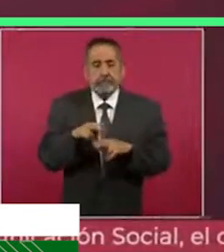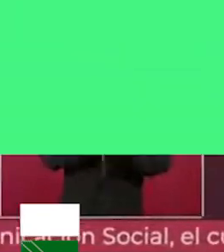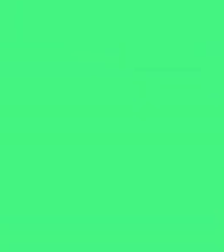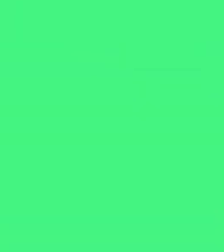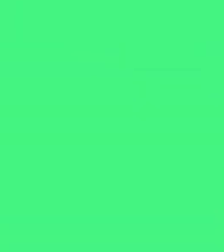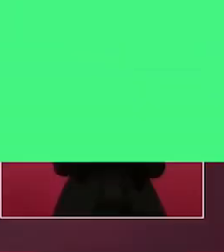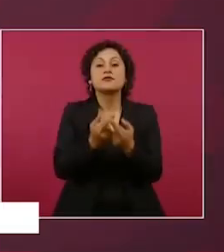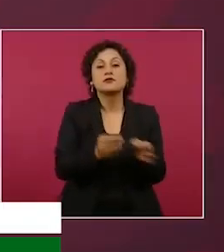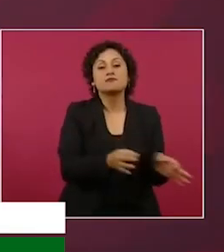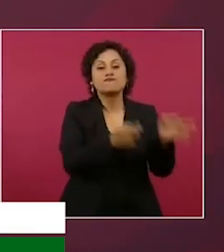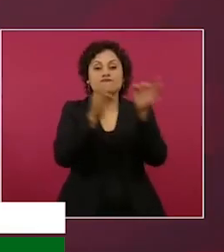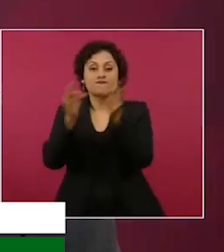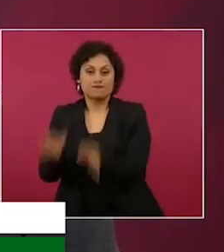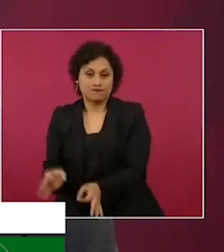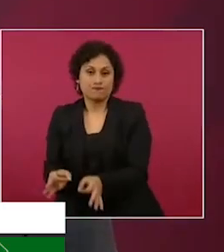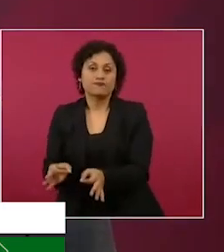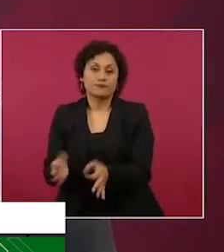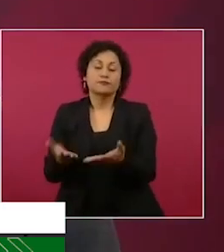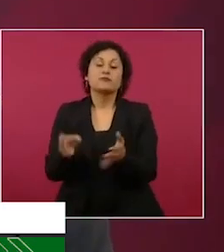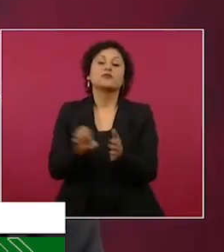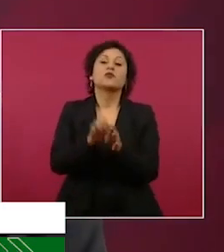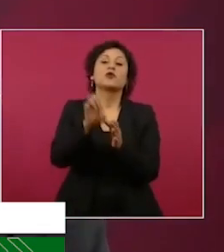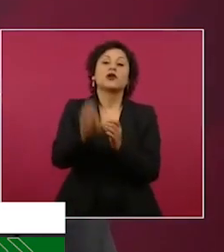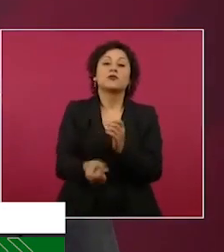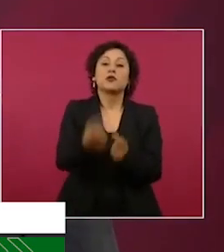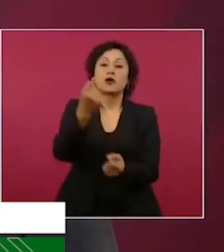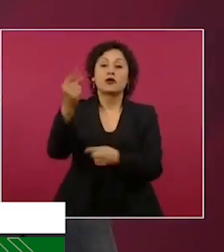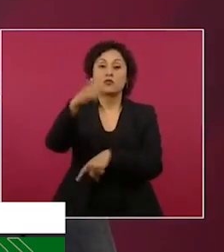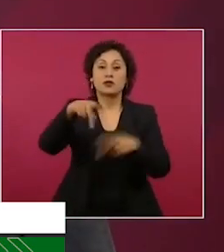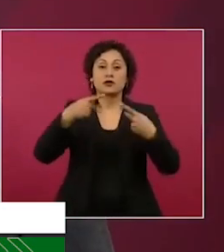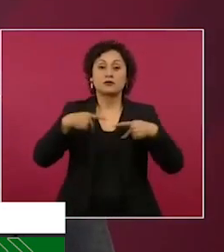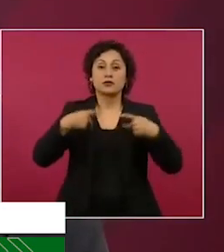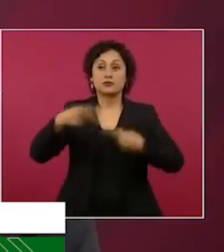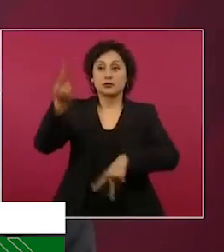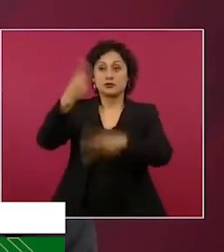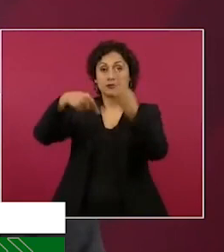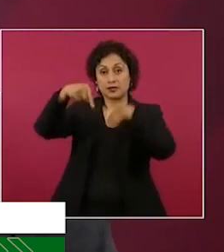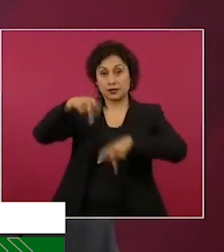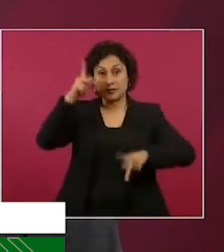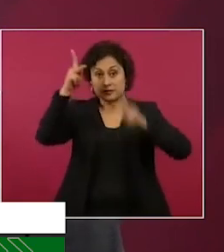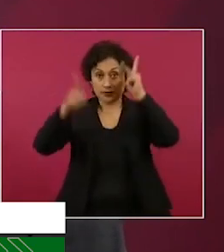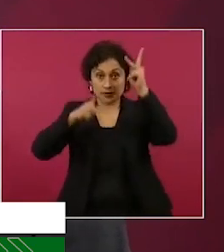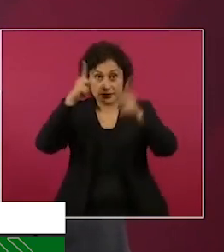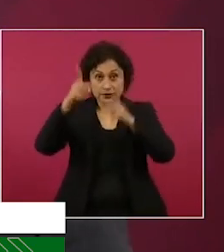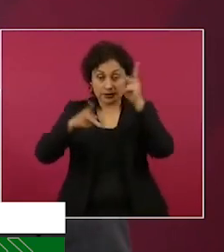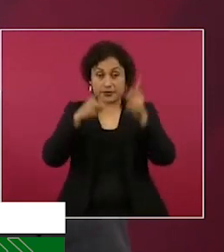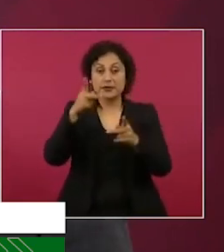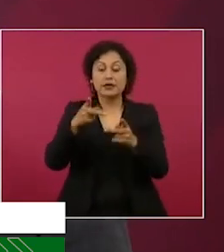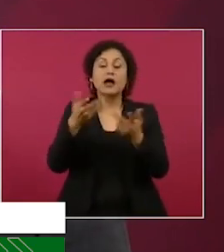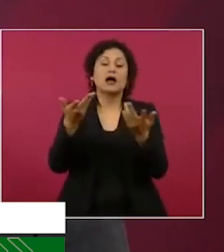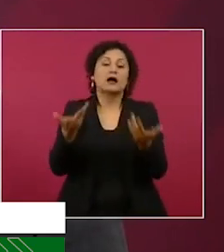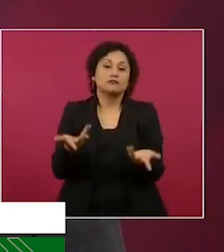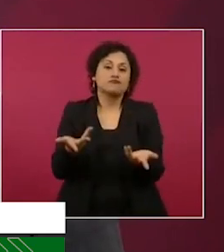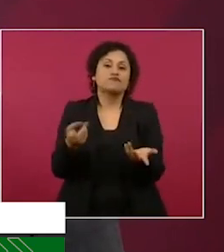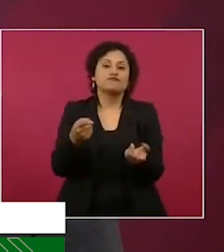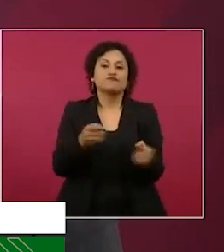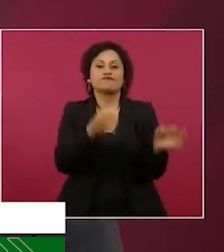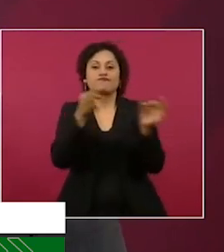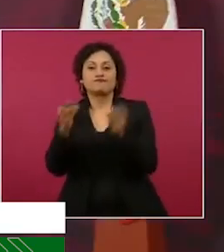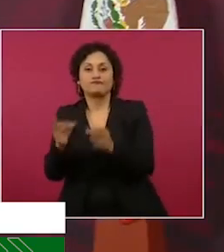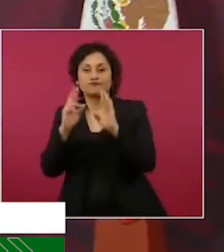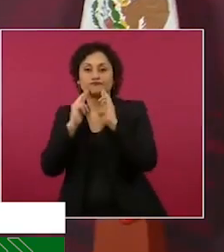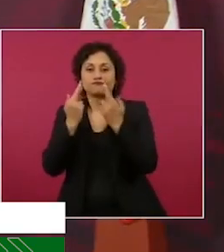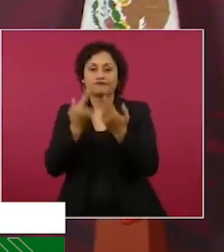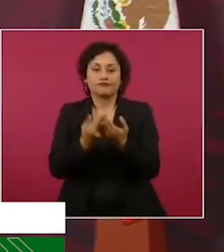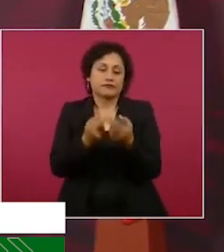distinguo. Ante el anuncio del gobernador Samuel García de la visita del presidente López Obrador a Nuevo León este fin de semana,